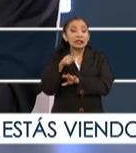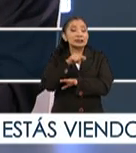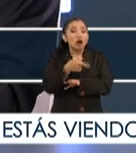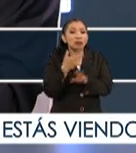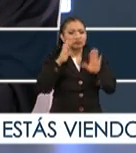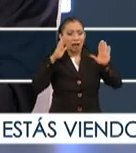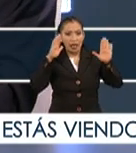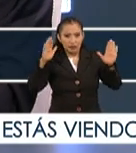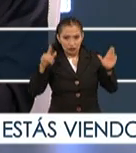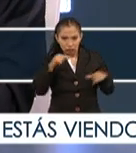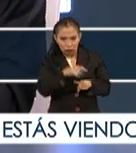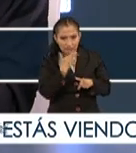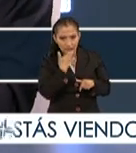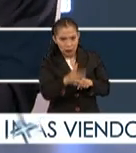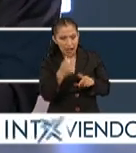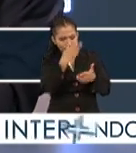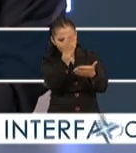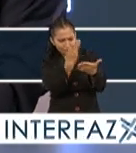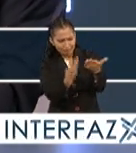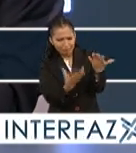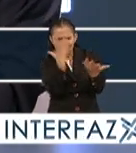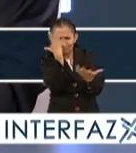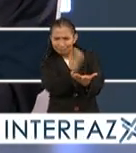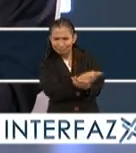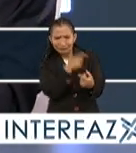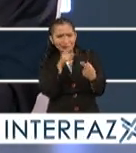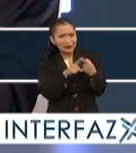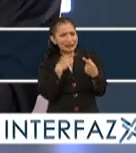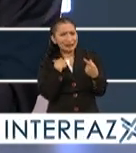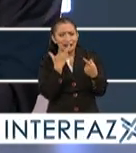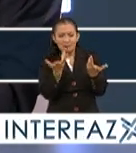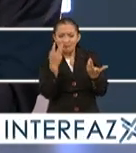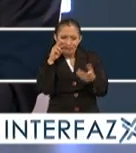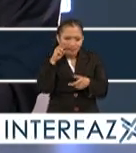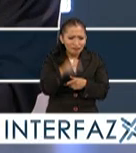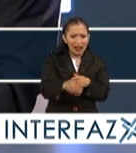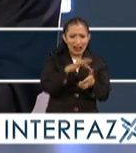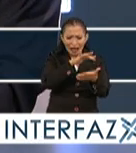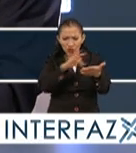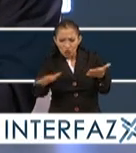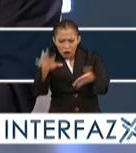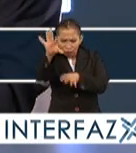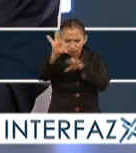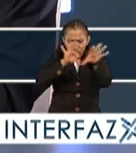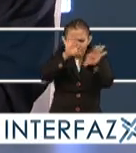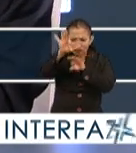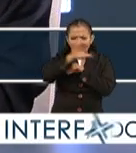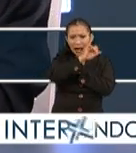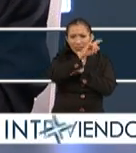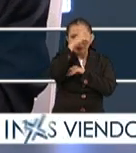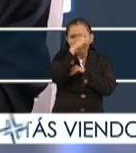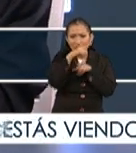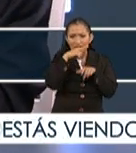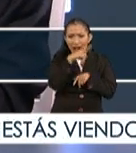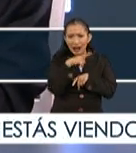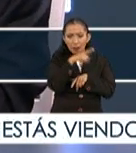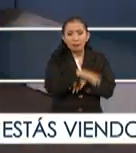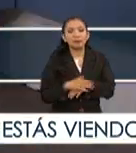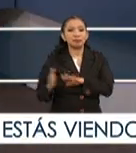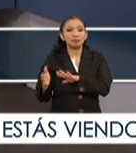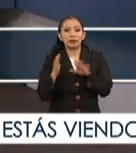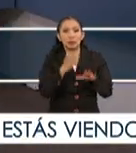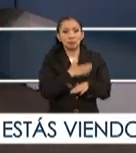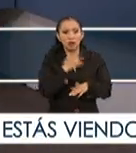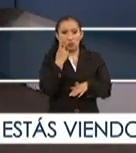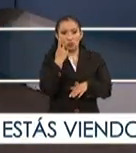son extraordinarios, están muy bien ilustrados los libros, son extraordinarias las lecturas escogidas por la Academia Mexicana de la Lengua. Muy bien. Y